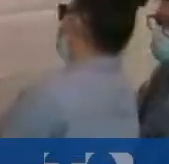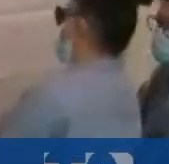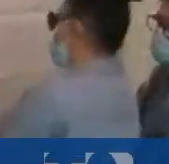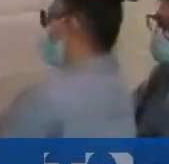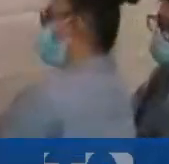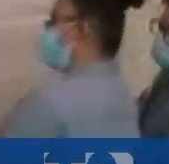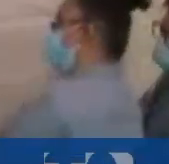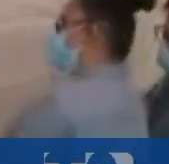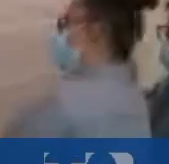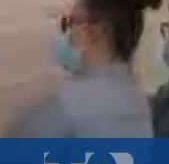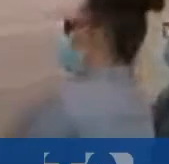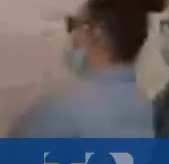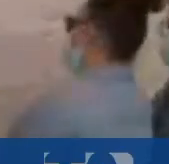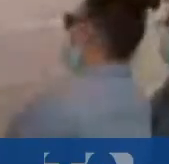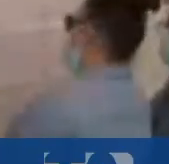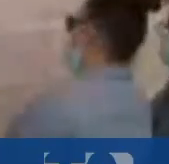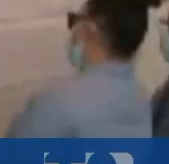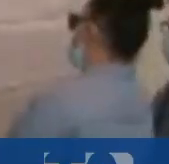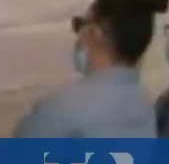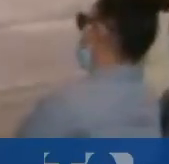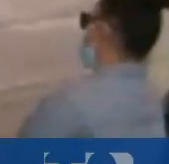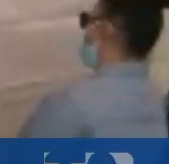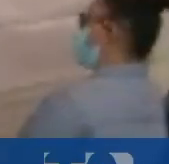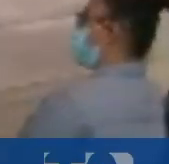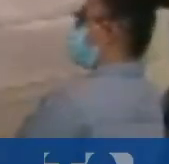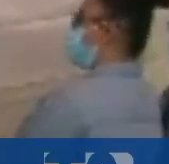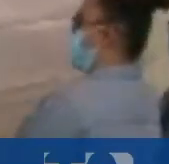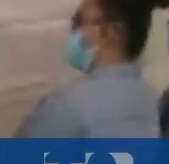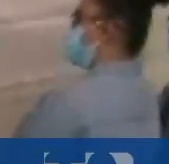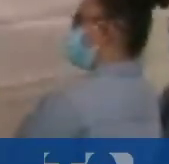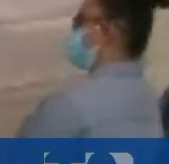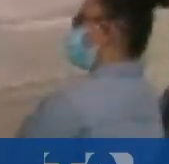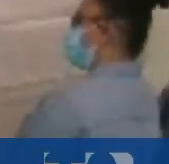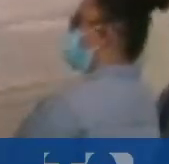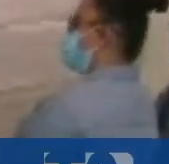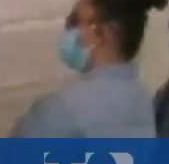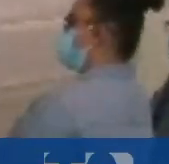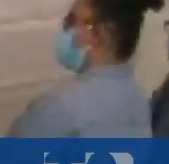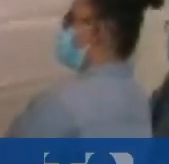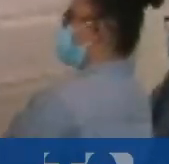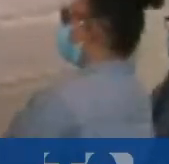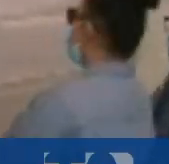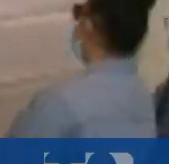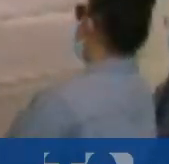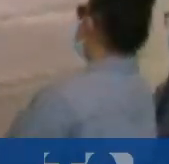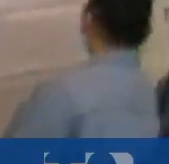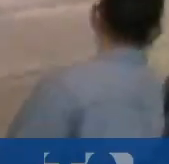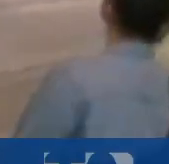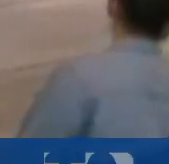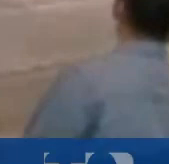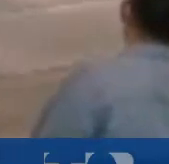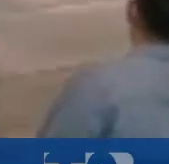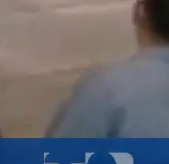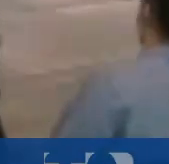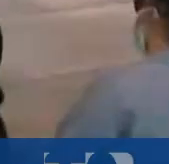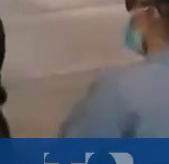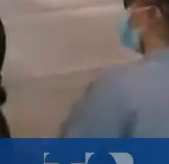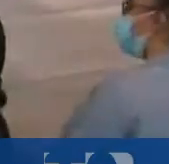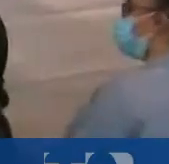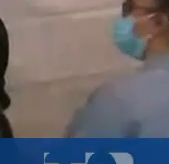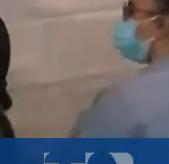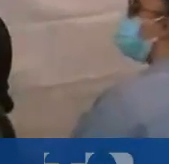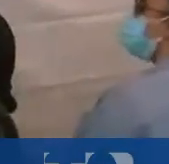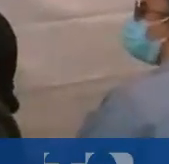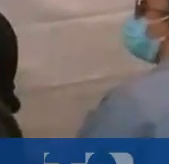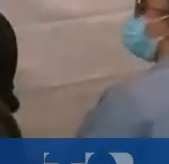es bastante alta aquí en la capital. De hecho, el 94% de la población ya ha recibido las 2 dosis.